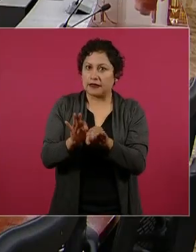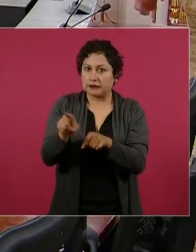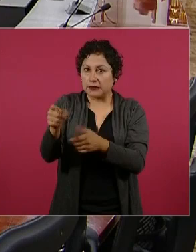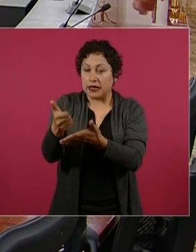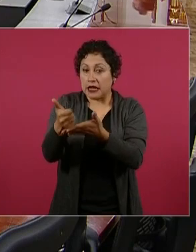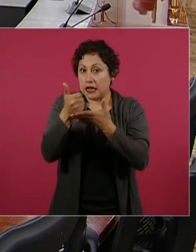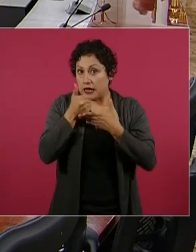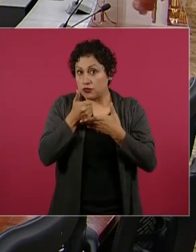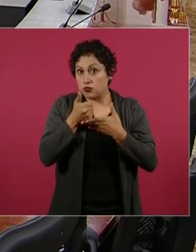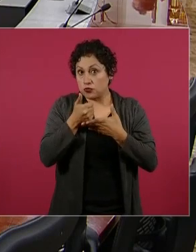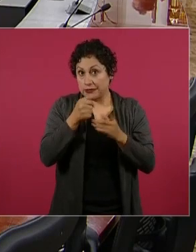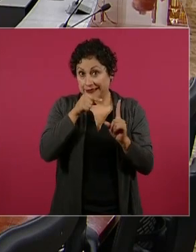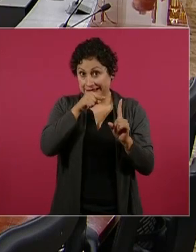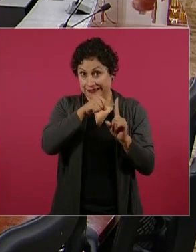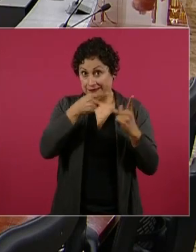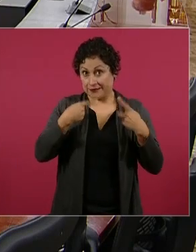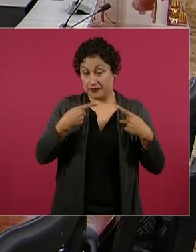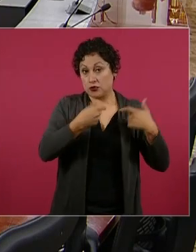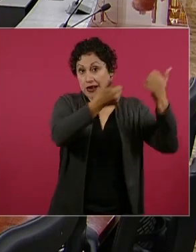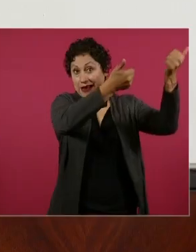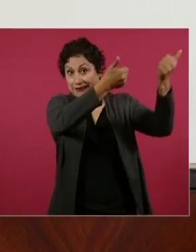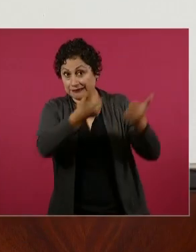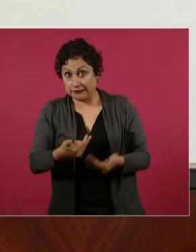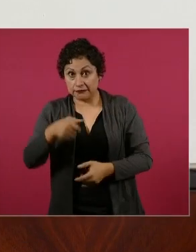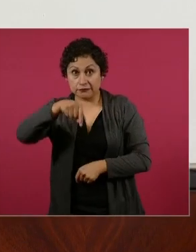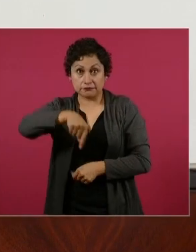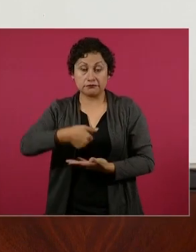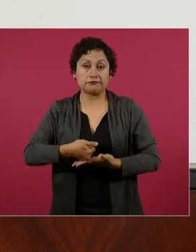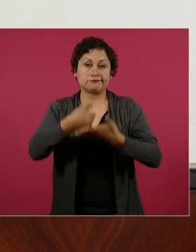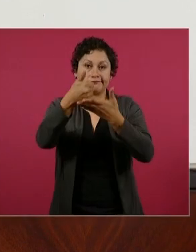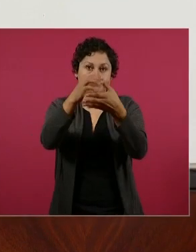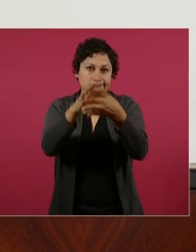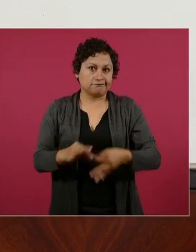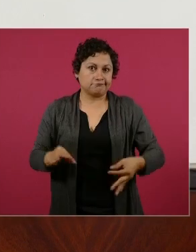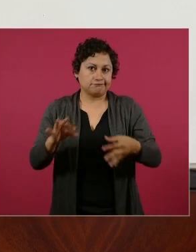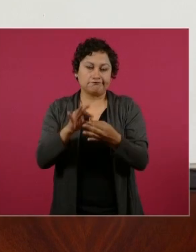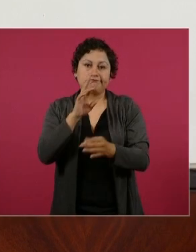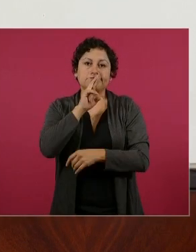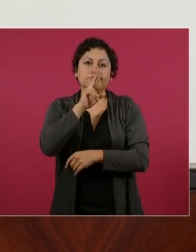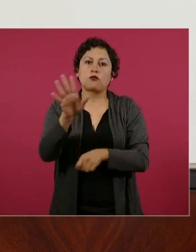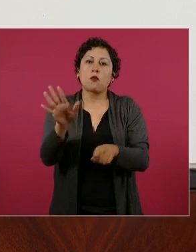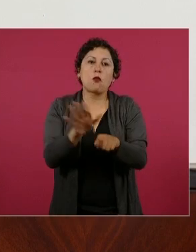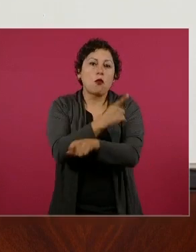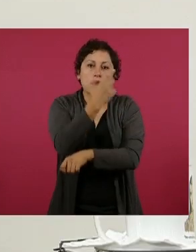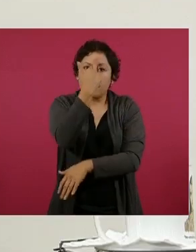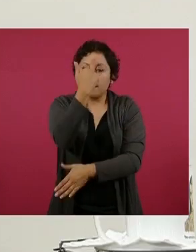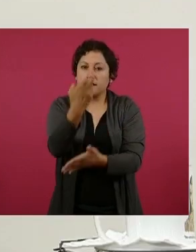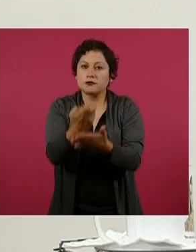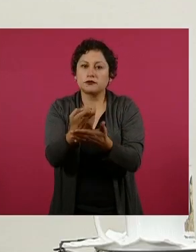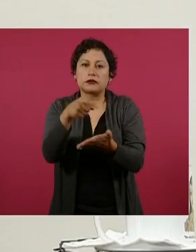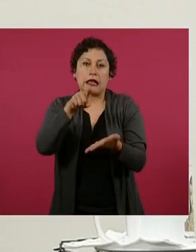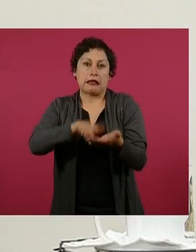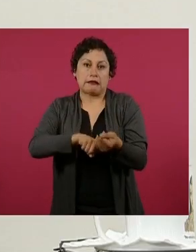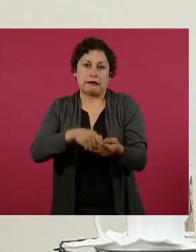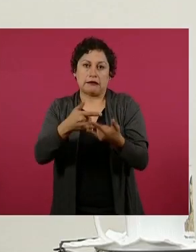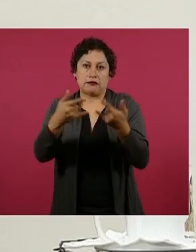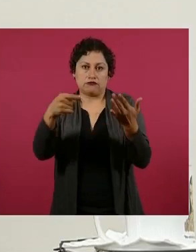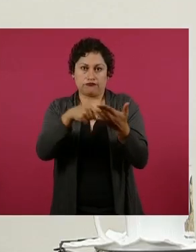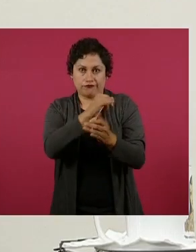enviándonos a esta persona, porque está involucrado